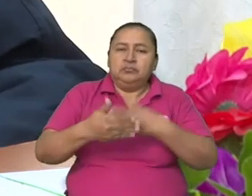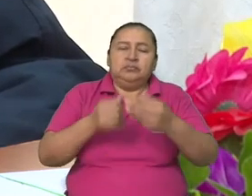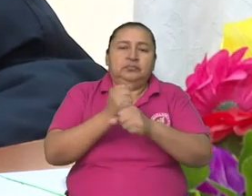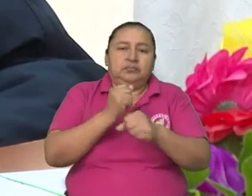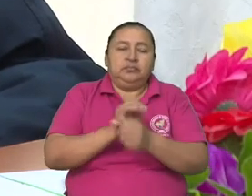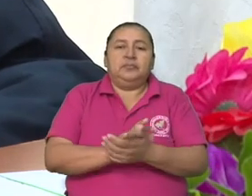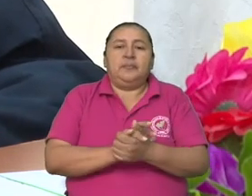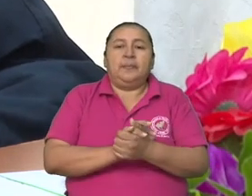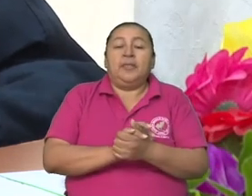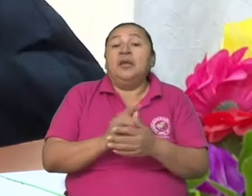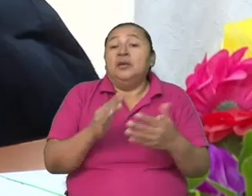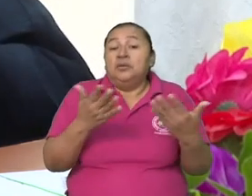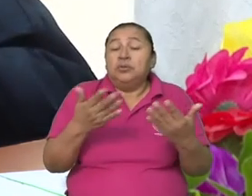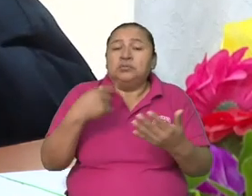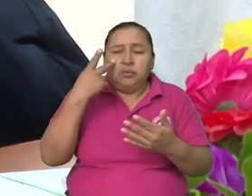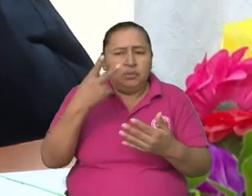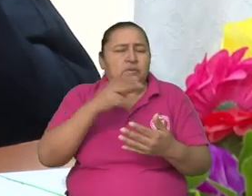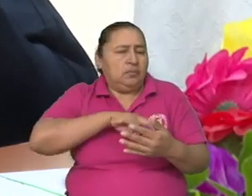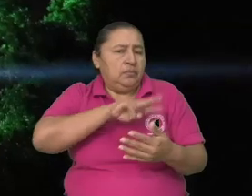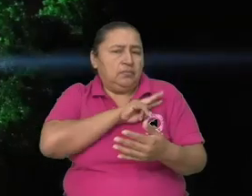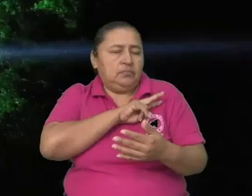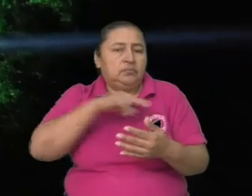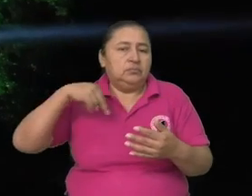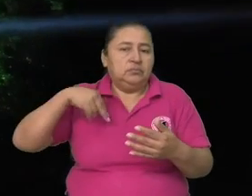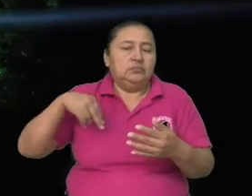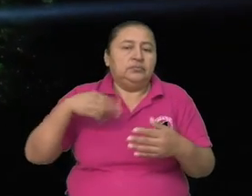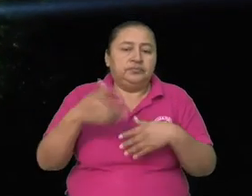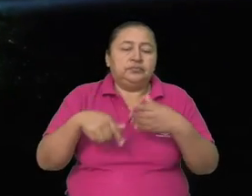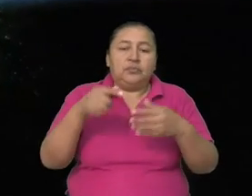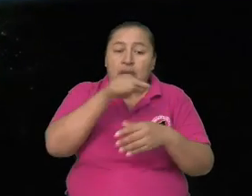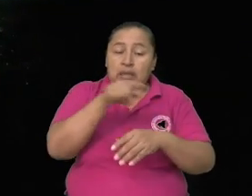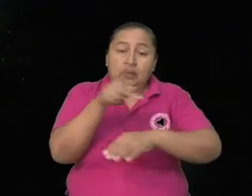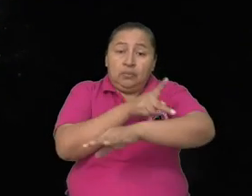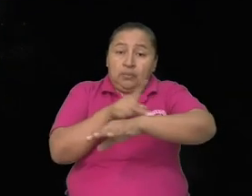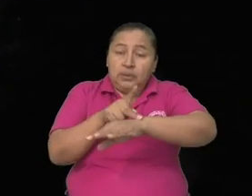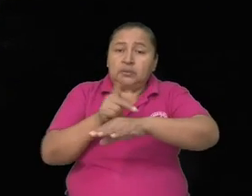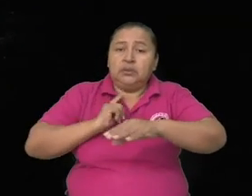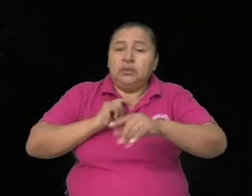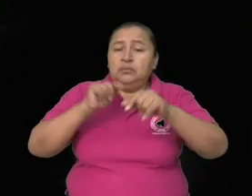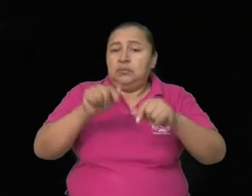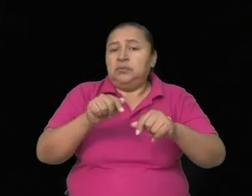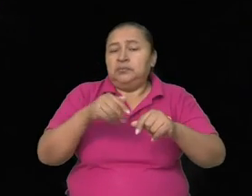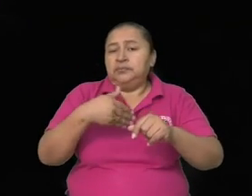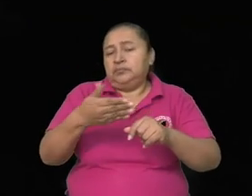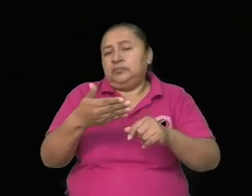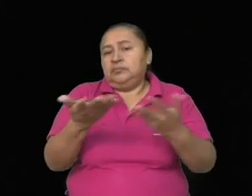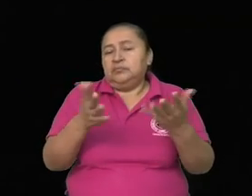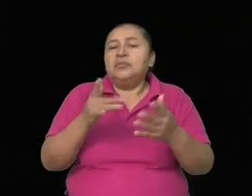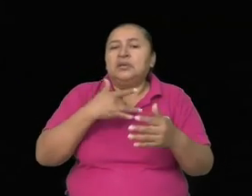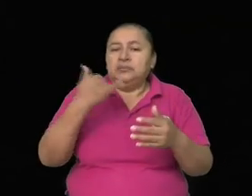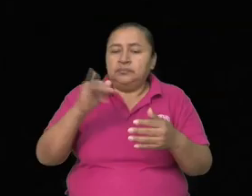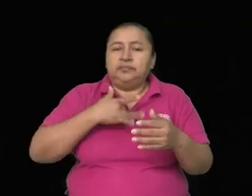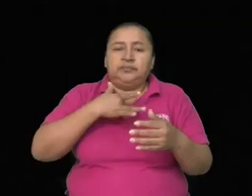trabajando. Entonces, hemos valorado nosotros que en estos puertecitos que tenemos y era